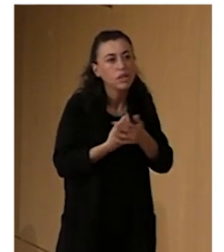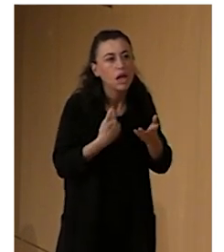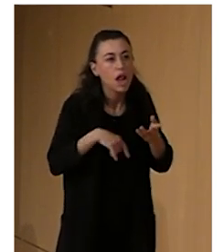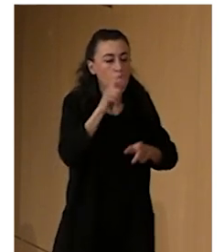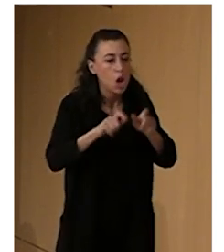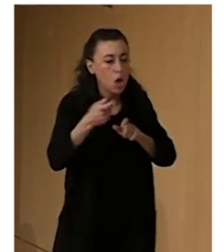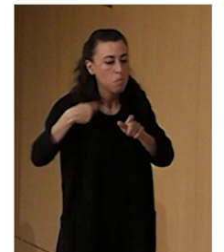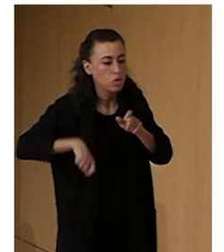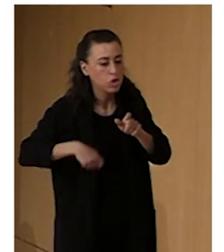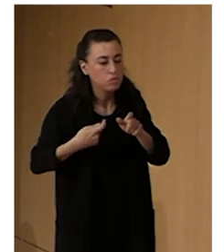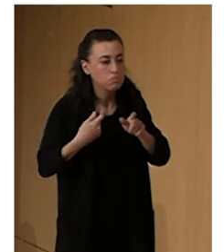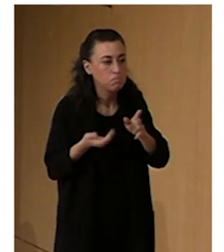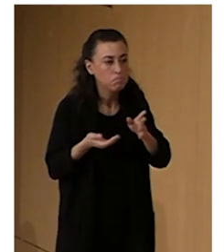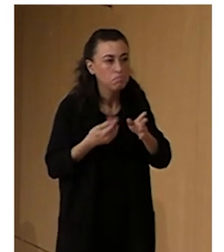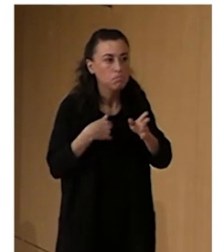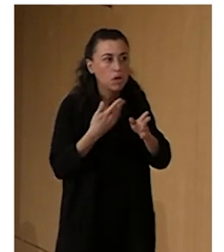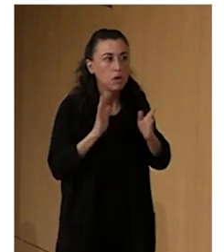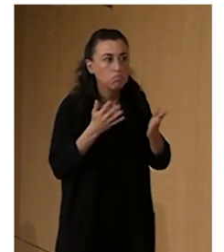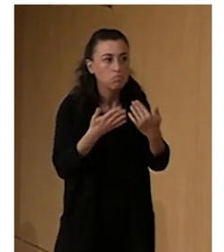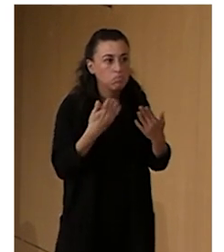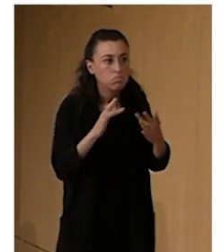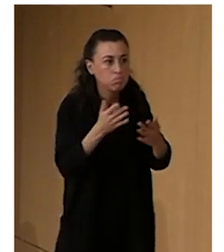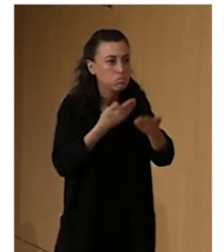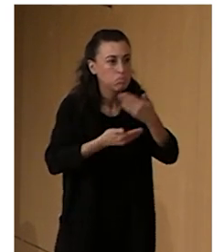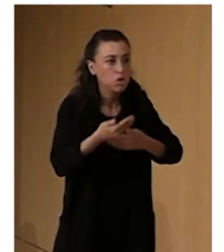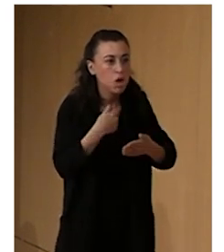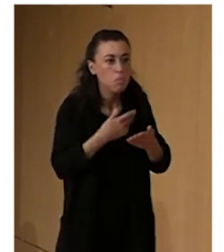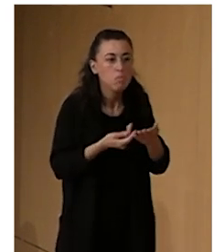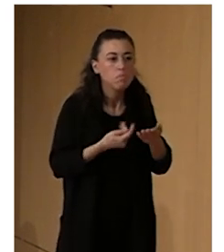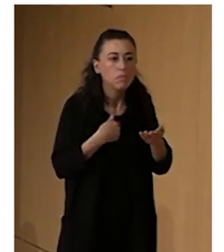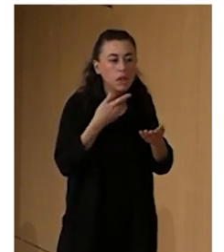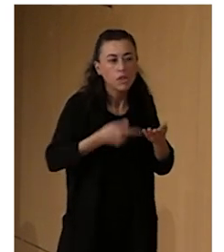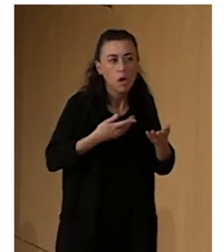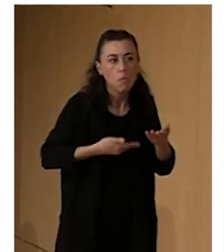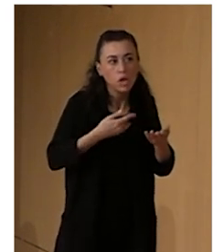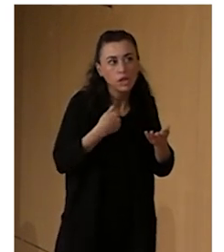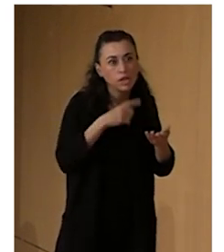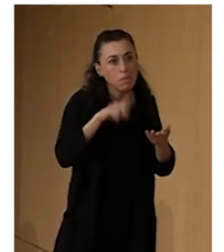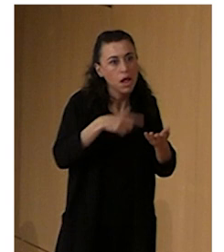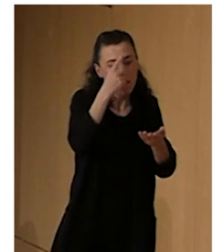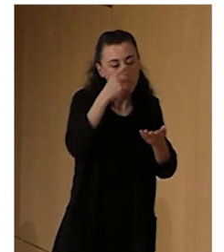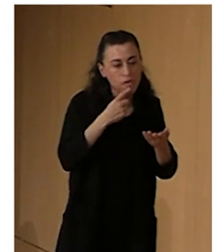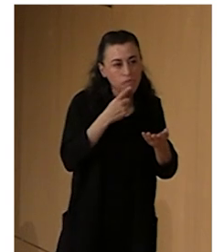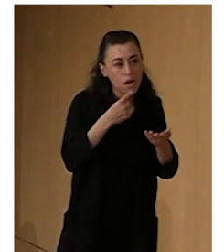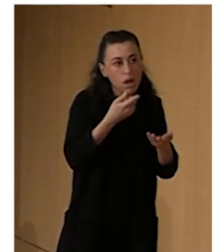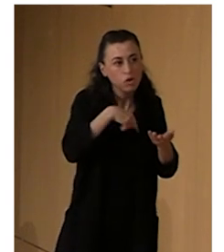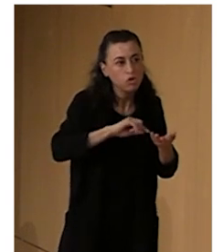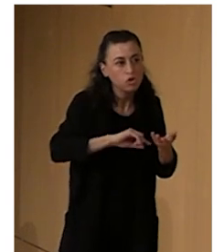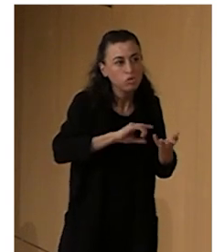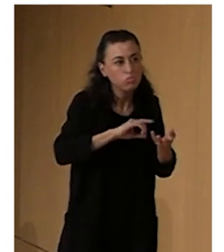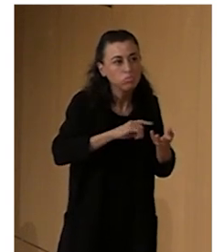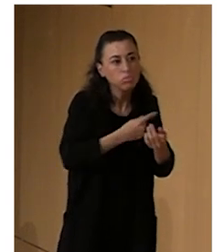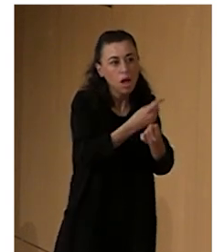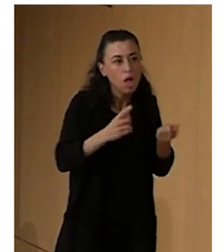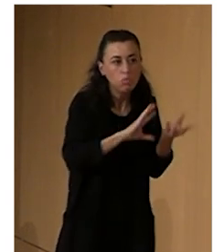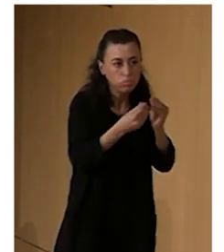actividad como en lo que es la la adaptación luego a cada a cada perfil en concreto no eh de esa manera pues alcanzamos a un público cada vez más alto